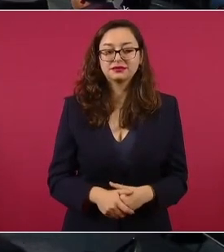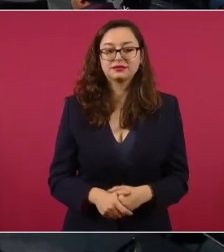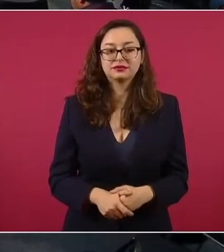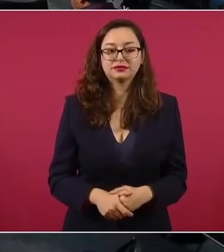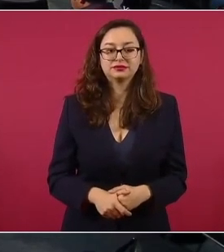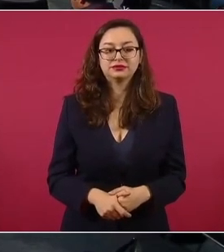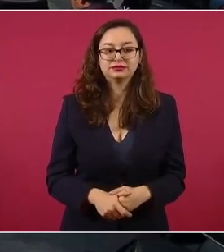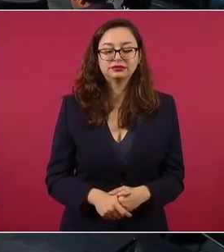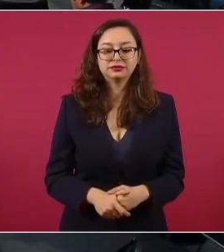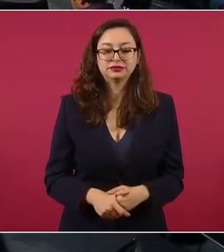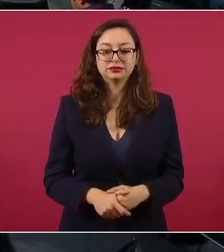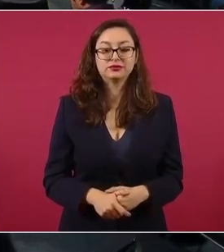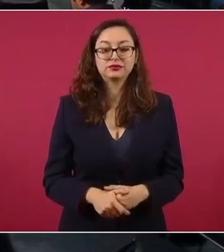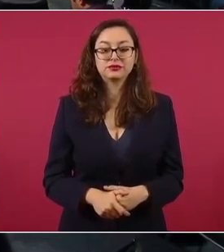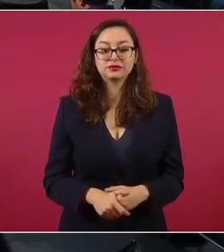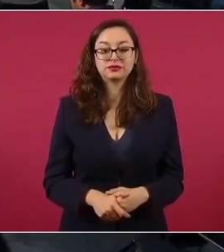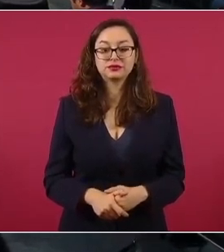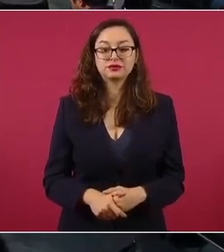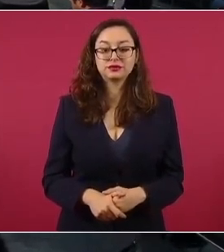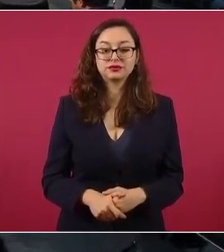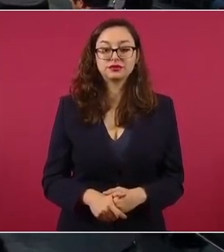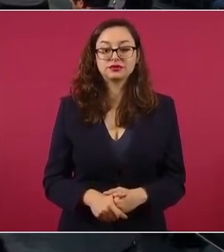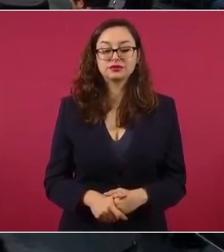¿Cuál punto?